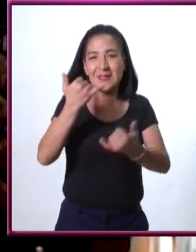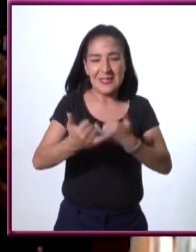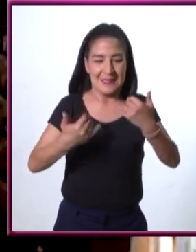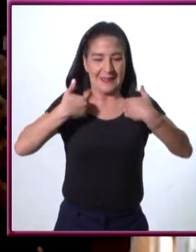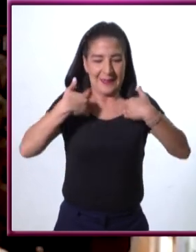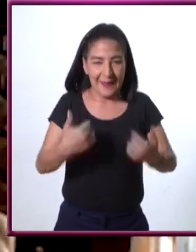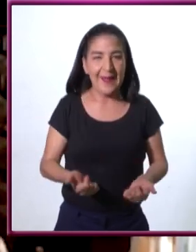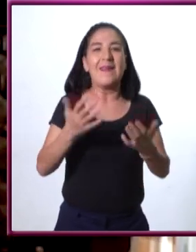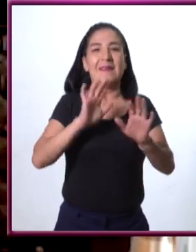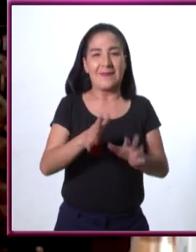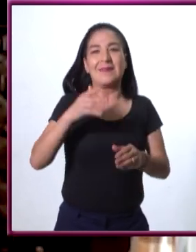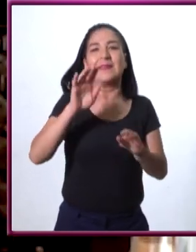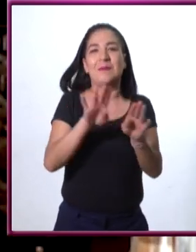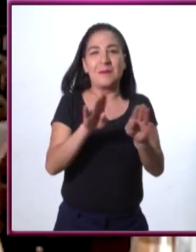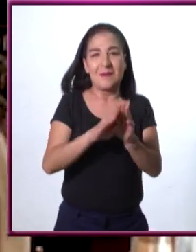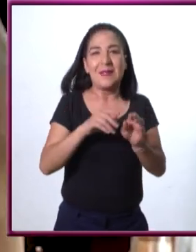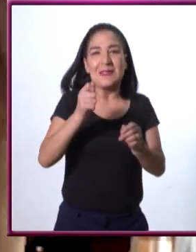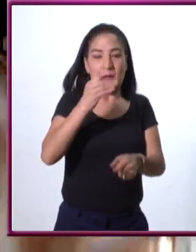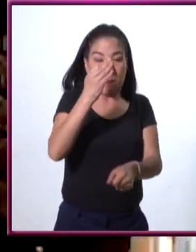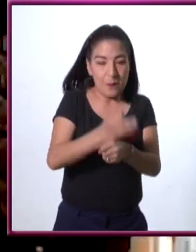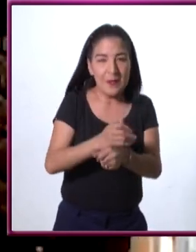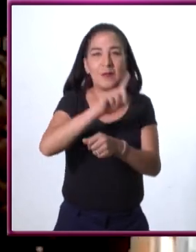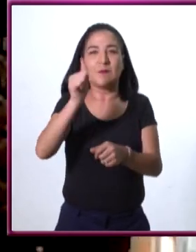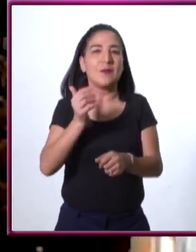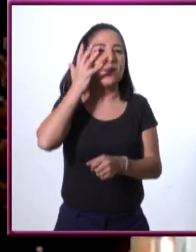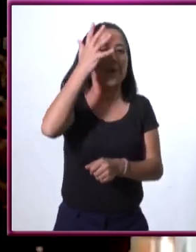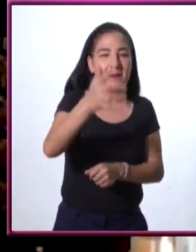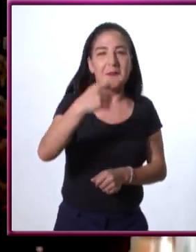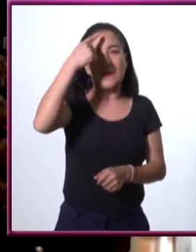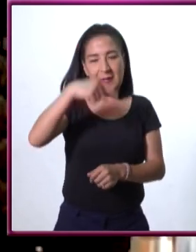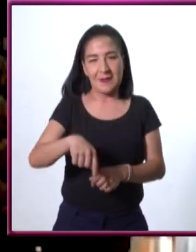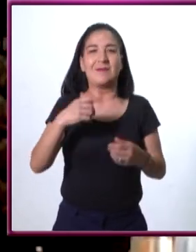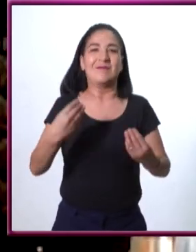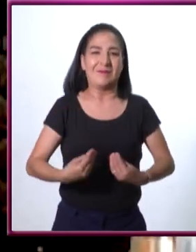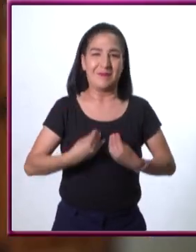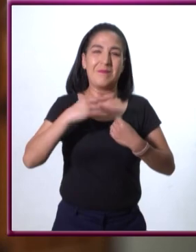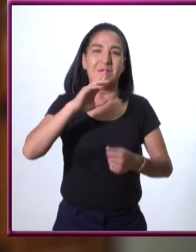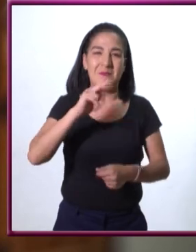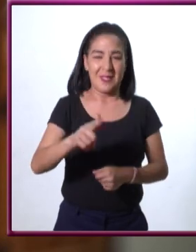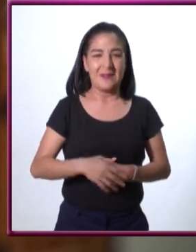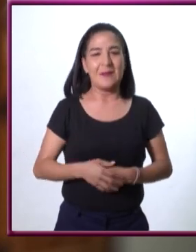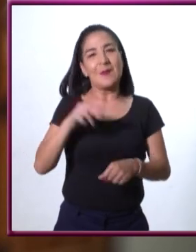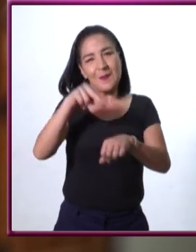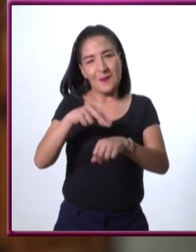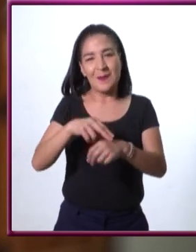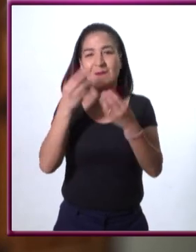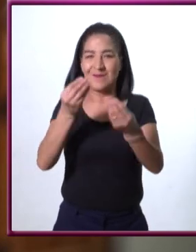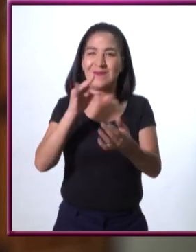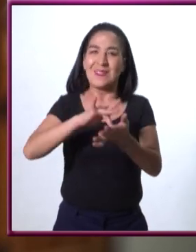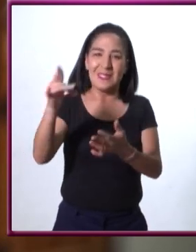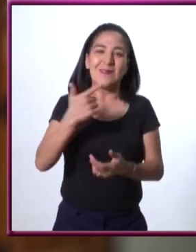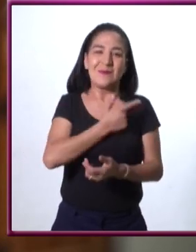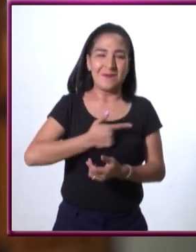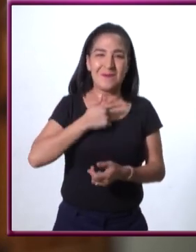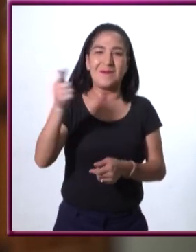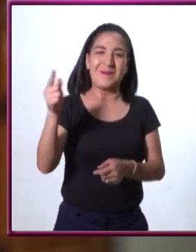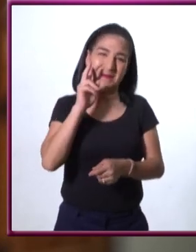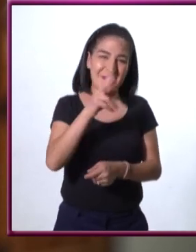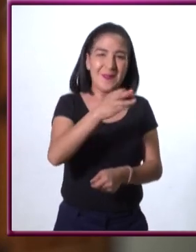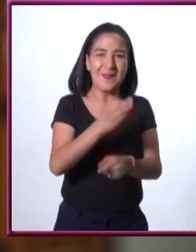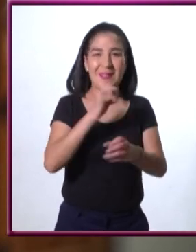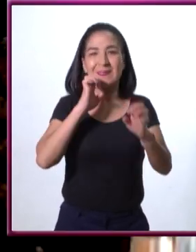por momentos cortos, por periodos breves, eventos que pueden ayudarnos a reflexionar sobre lo que está sucediendo,